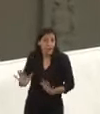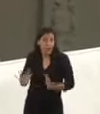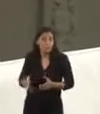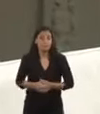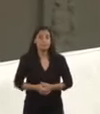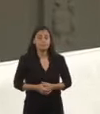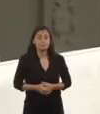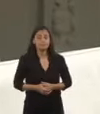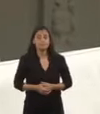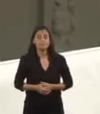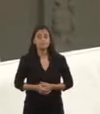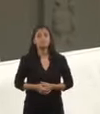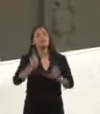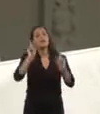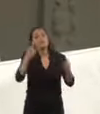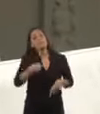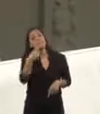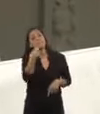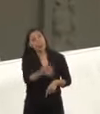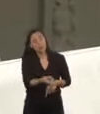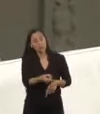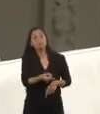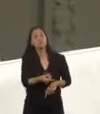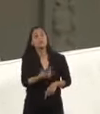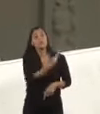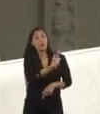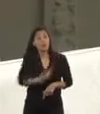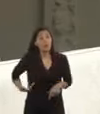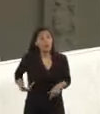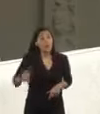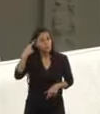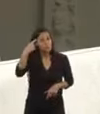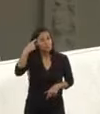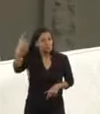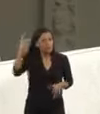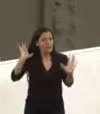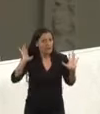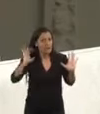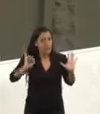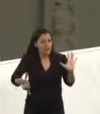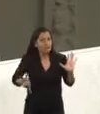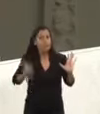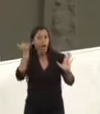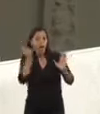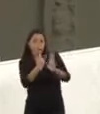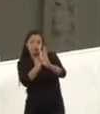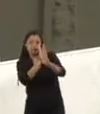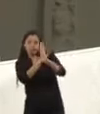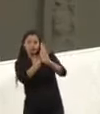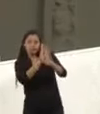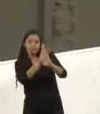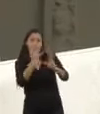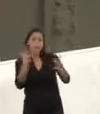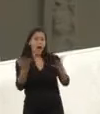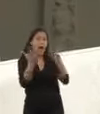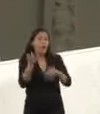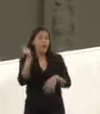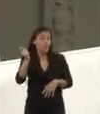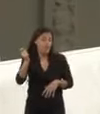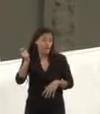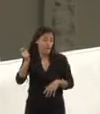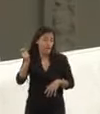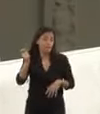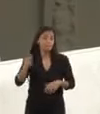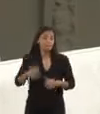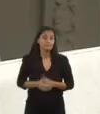y consultarte En definitiva si el gobierno cree efectivamente que hubo espionaje de parte ejercido